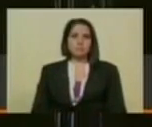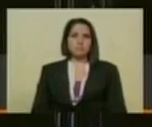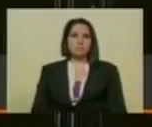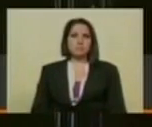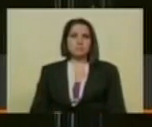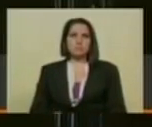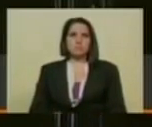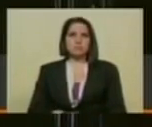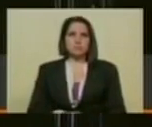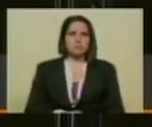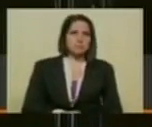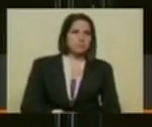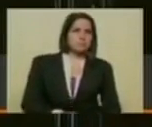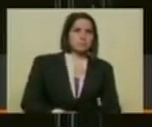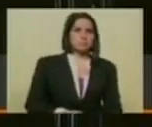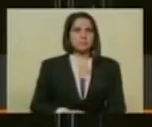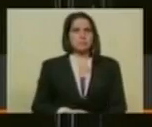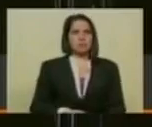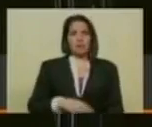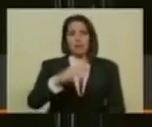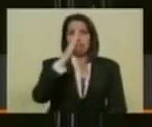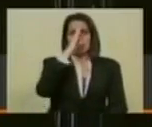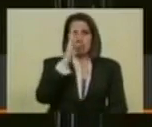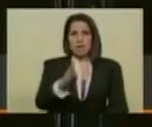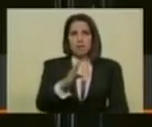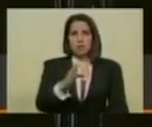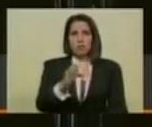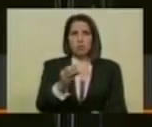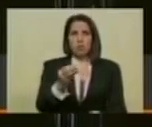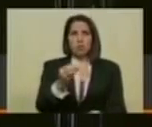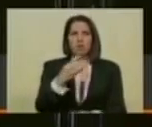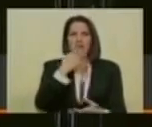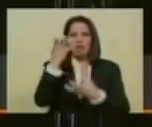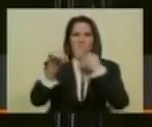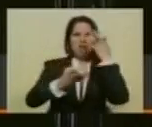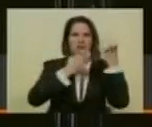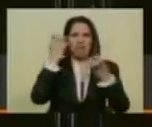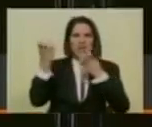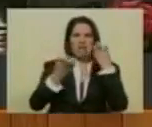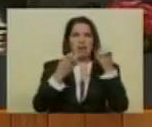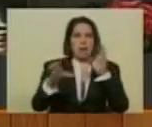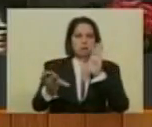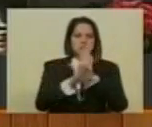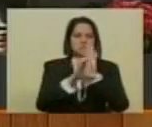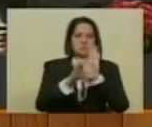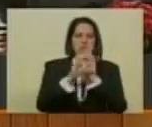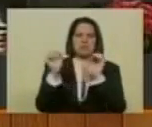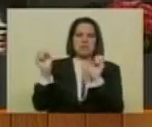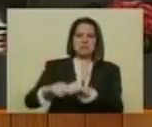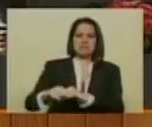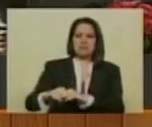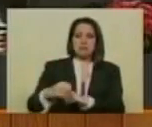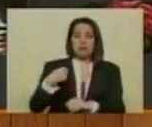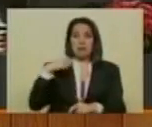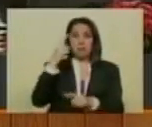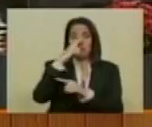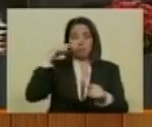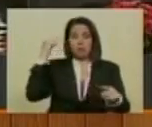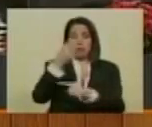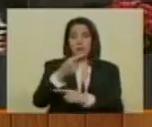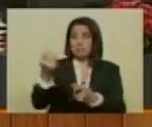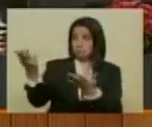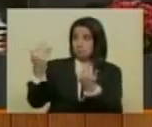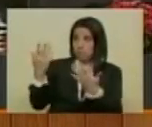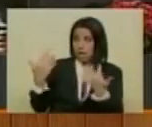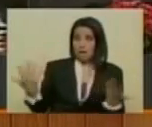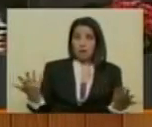de manera directa el que amenaza gritando por allá: si la constituyente va, vamos por ti, vengan por mí. Pues le